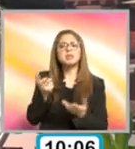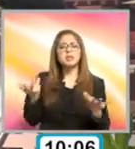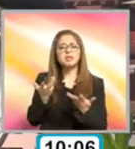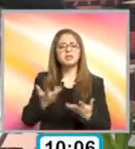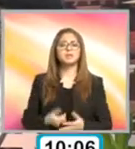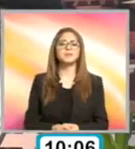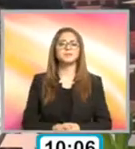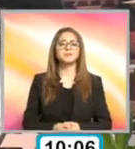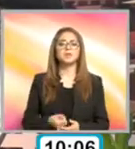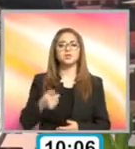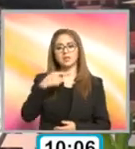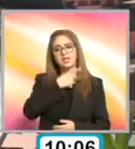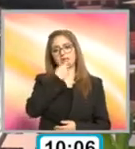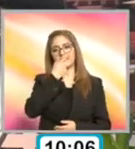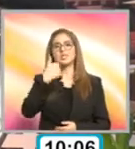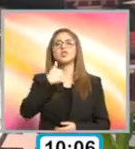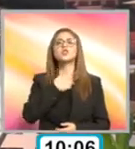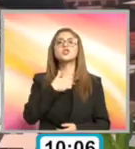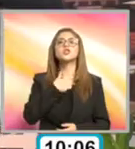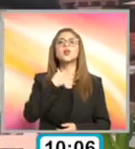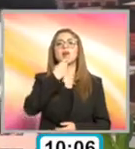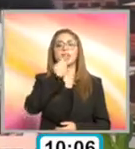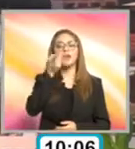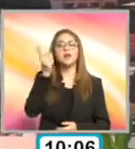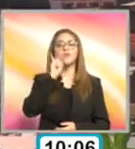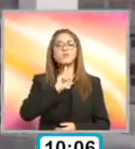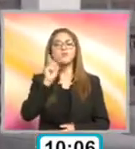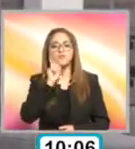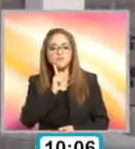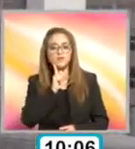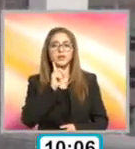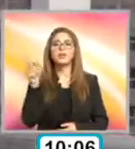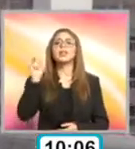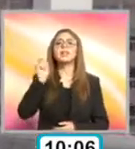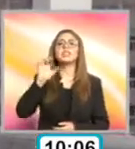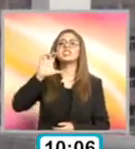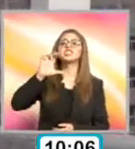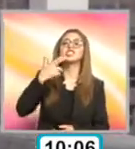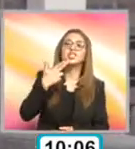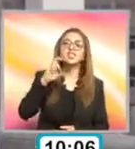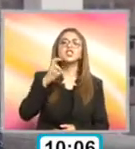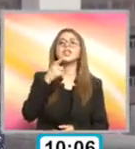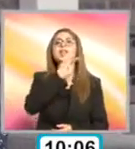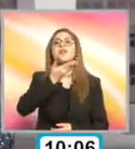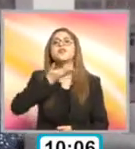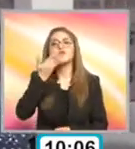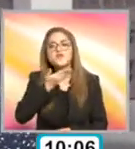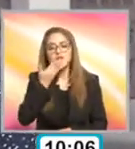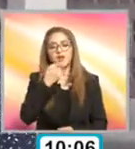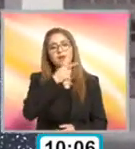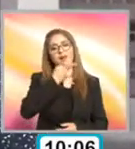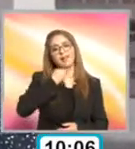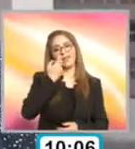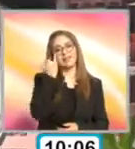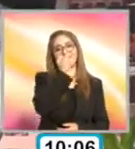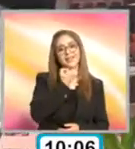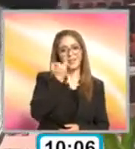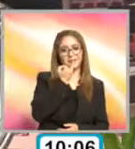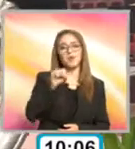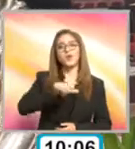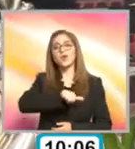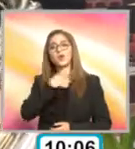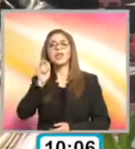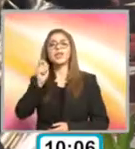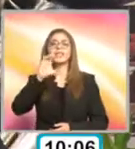la muchacha que quiero estar con ella. La muchacha, es que así decimos allá, la She, allá en el norte, en Sinaloa y en todos lados, She, ¿verdad? La chilaca, sí,